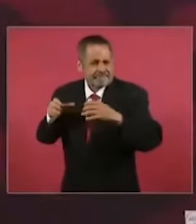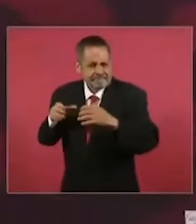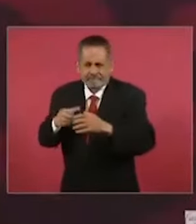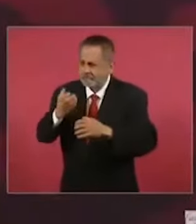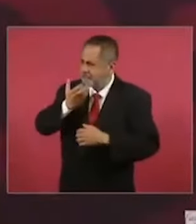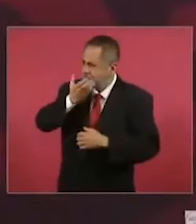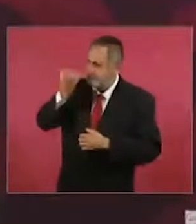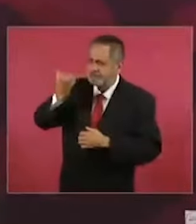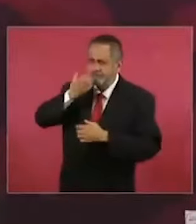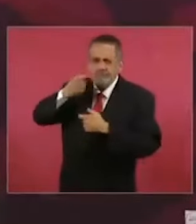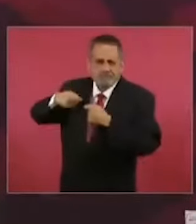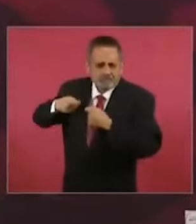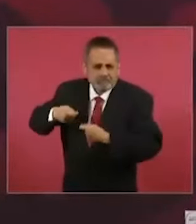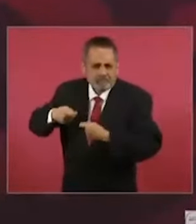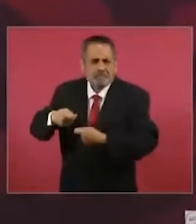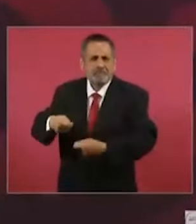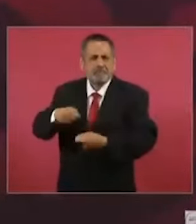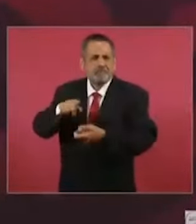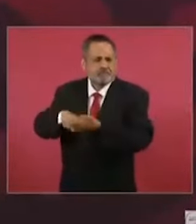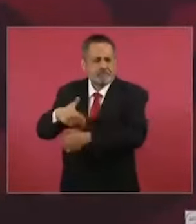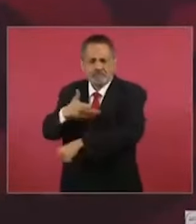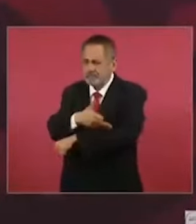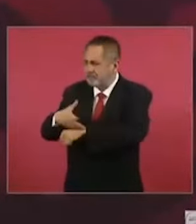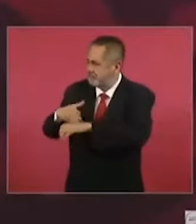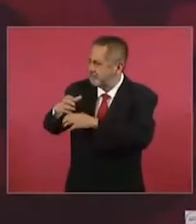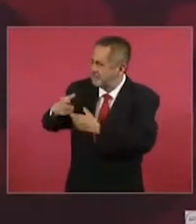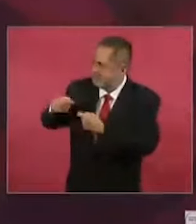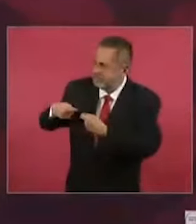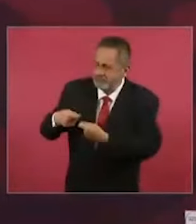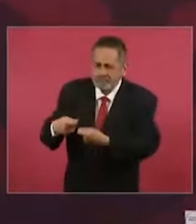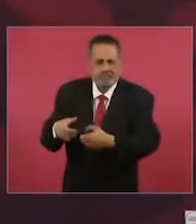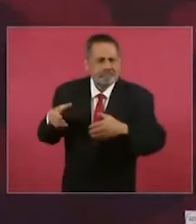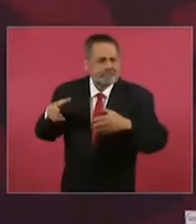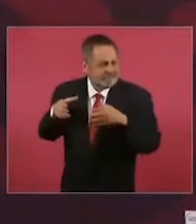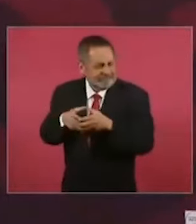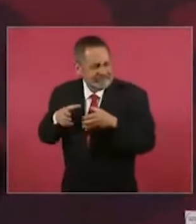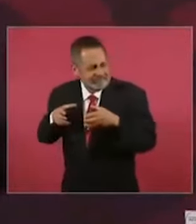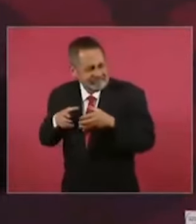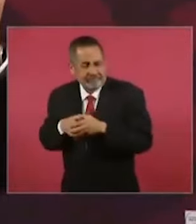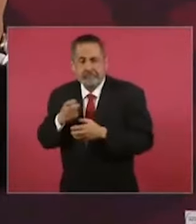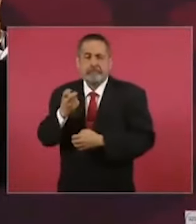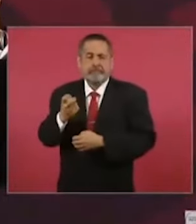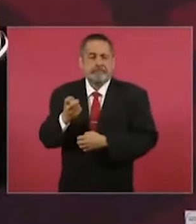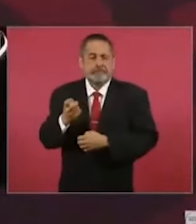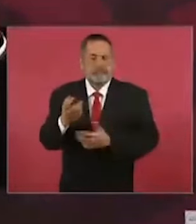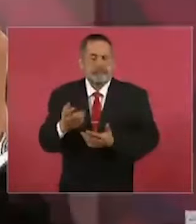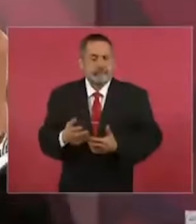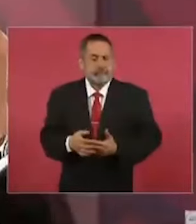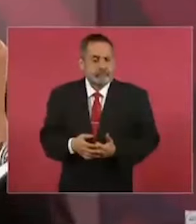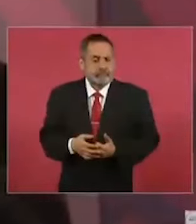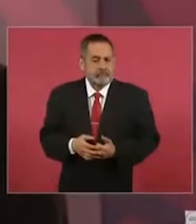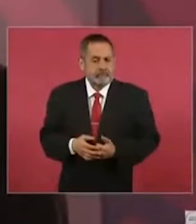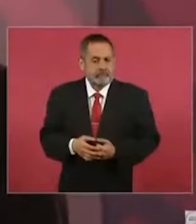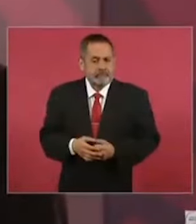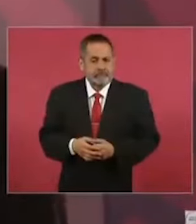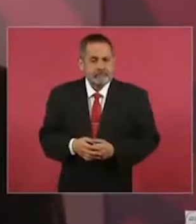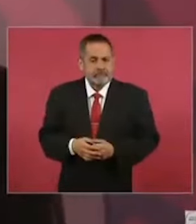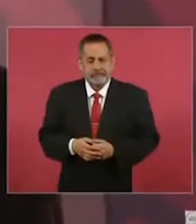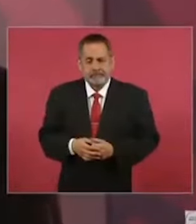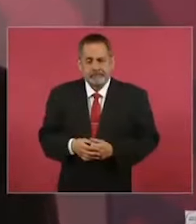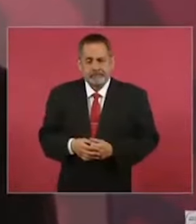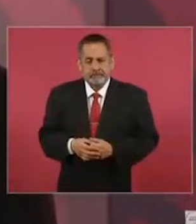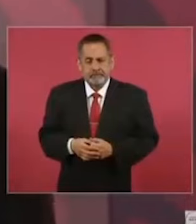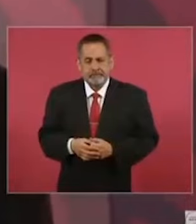suegra al suegro en fin muy muy muy económicos los vuelos de Mexicana de Aviación ahí va avanzando el presidente Pues dice vamos poco a poco y